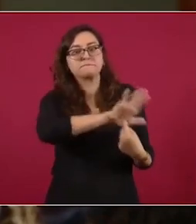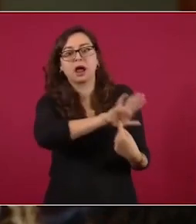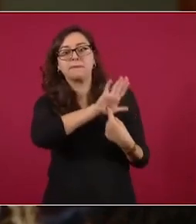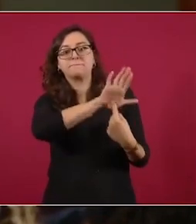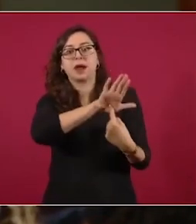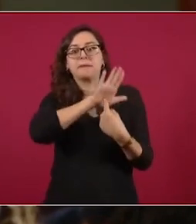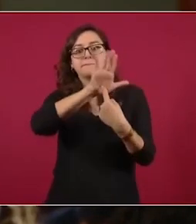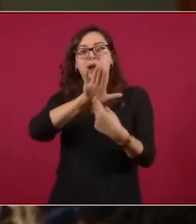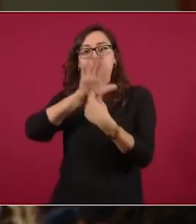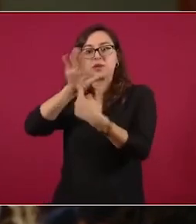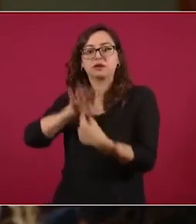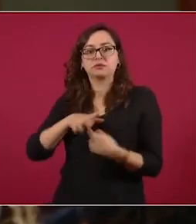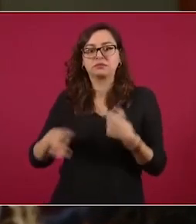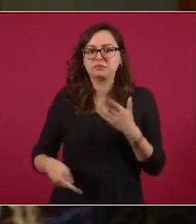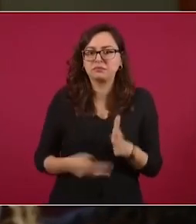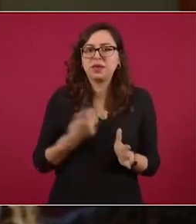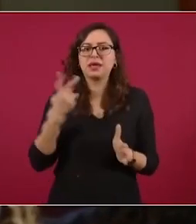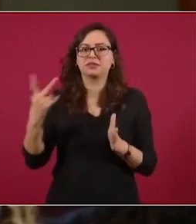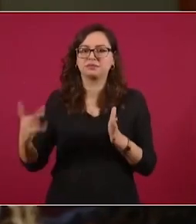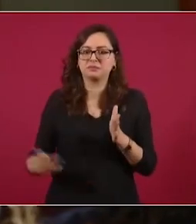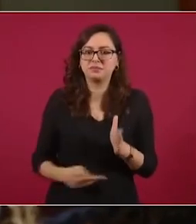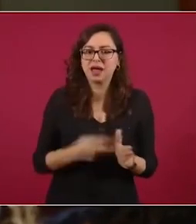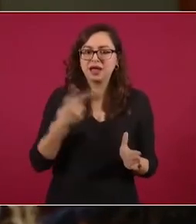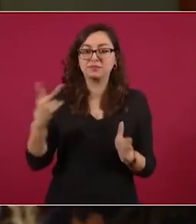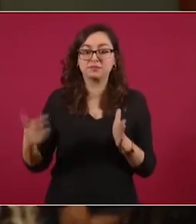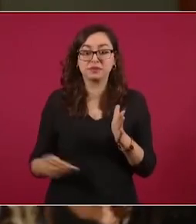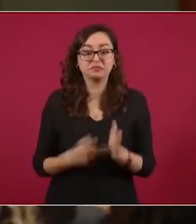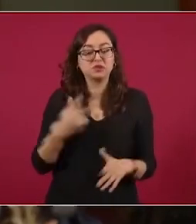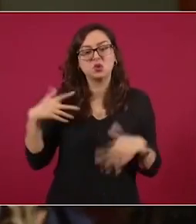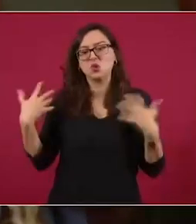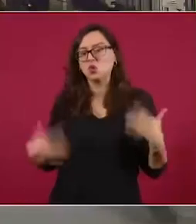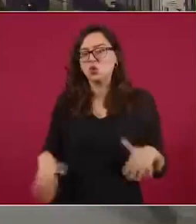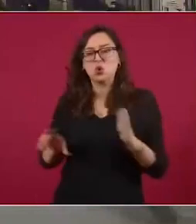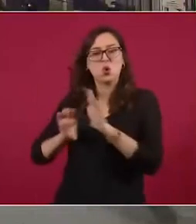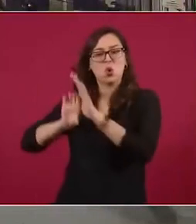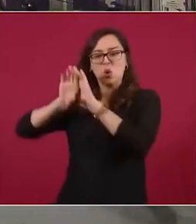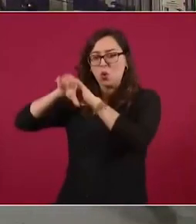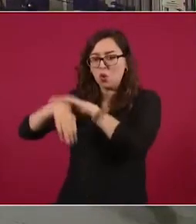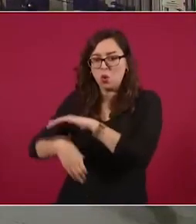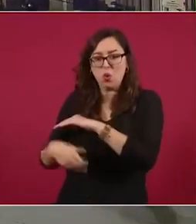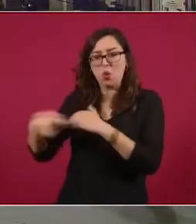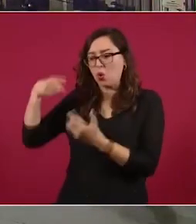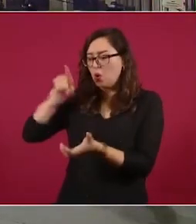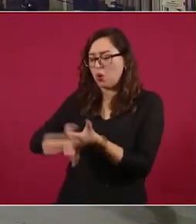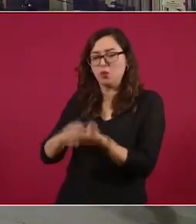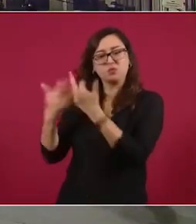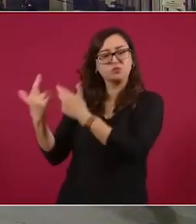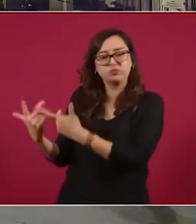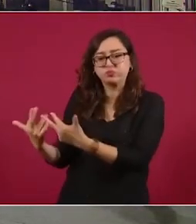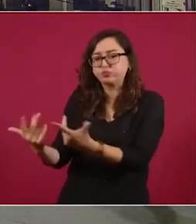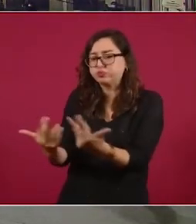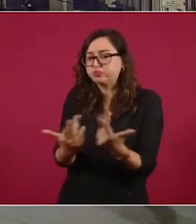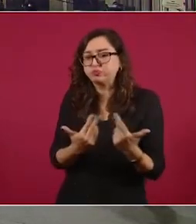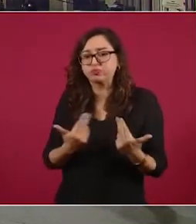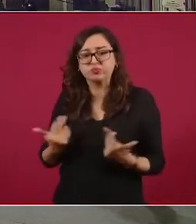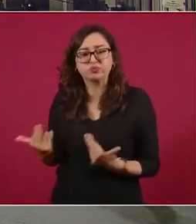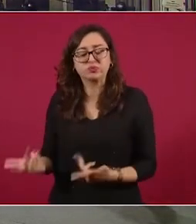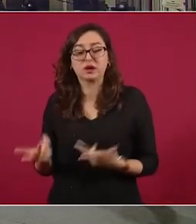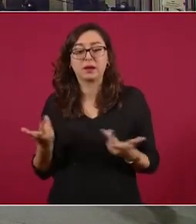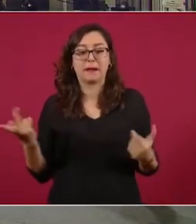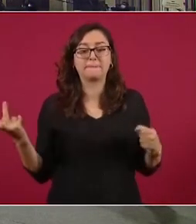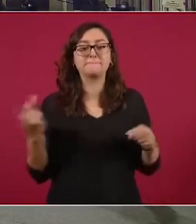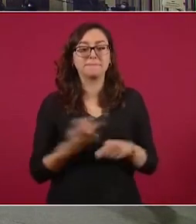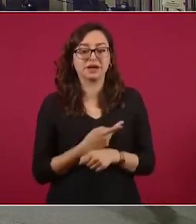tiempo de estos temas, aludiendo que pues, van a destruir las cavernas y como metiendo estos temas. En Quintana Roo estos temas